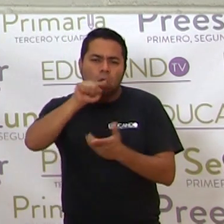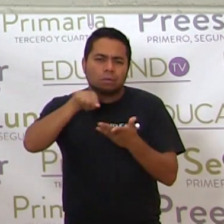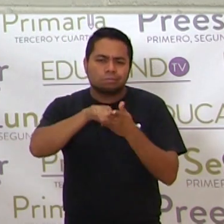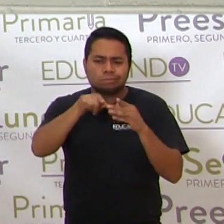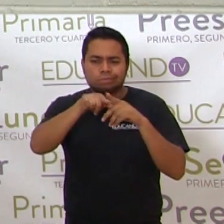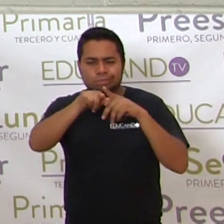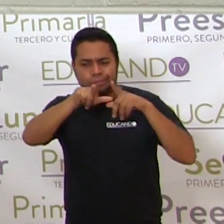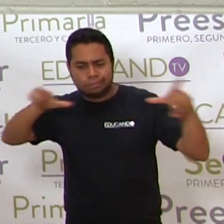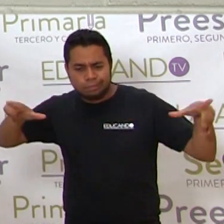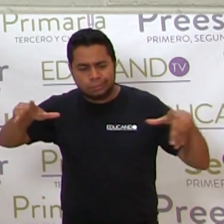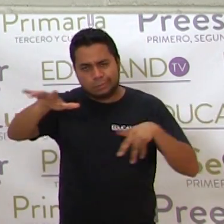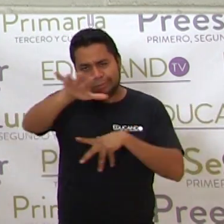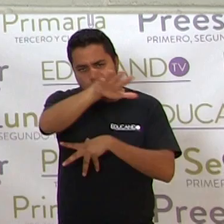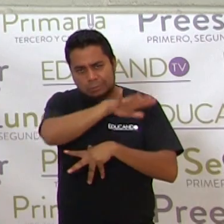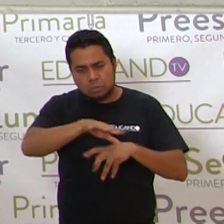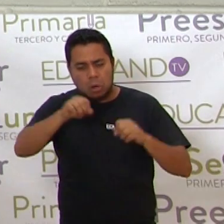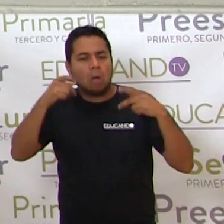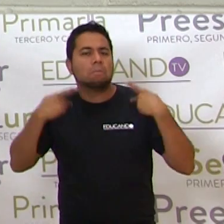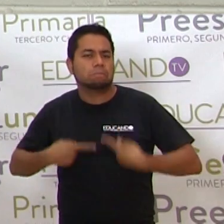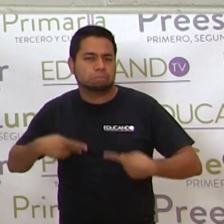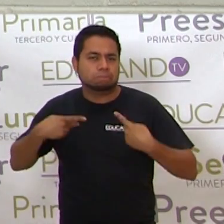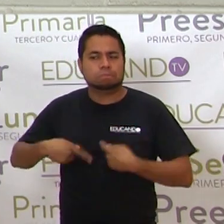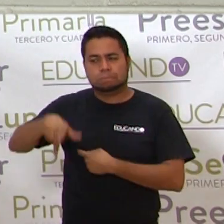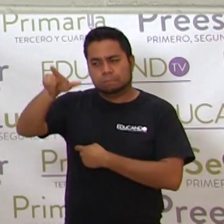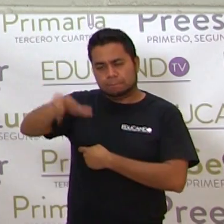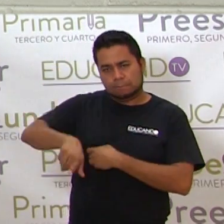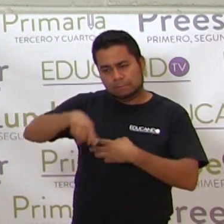la escenografía o los personajes,